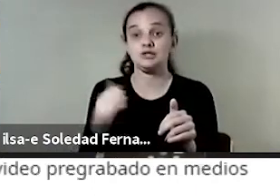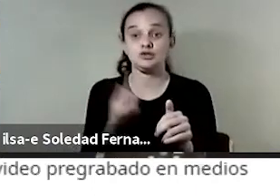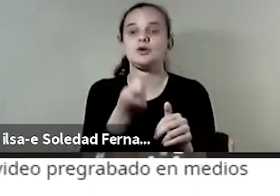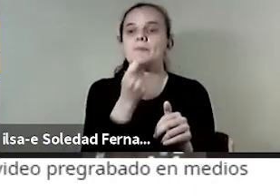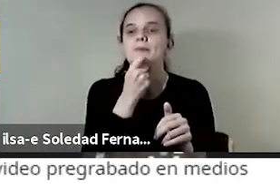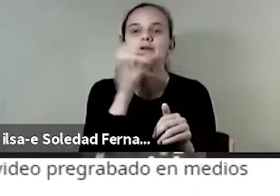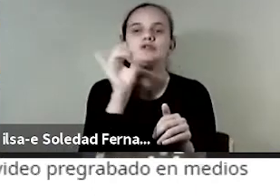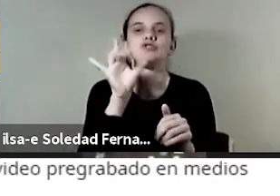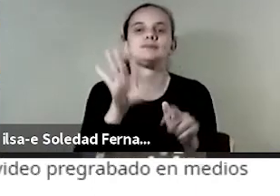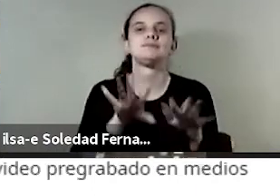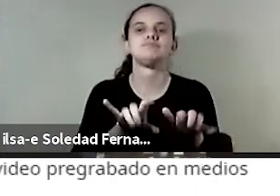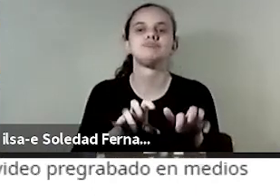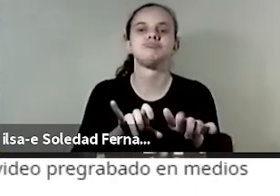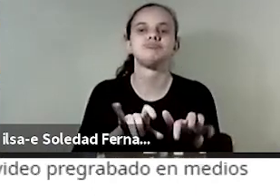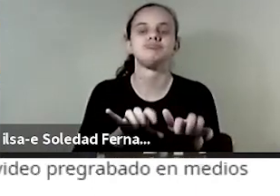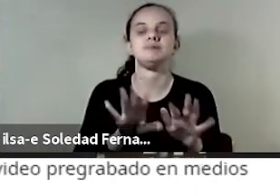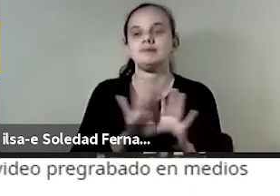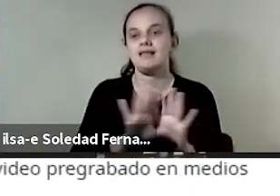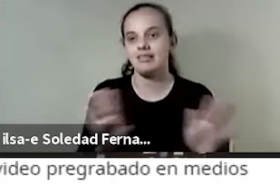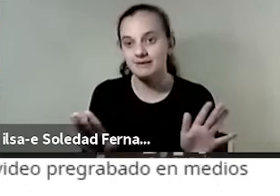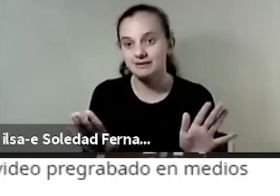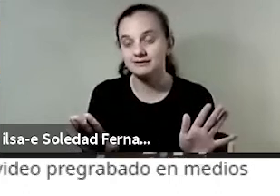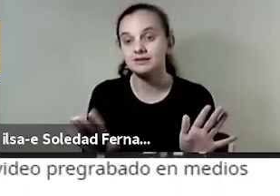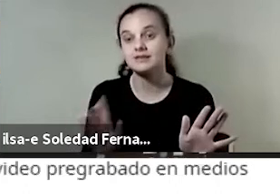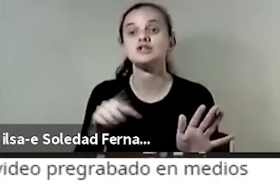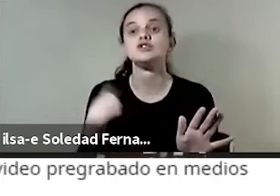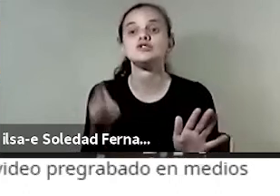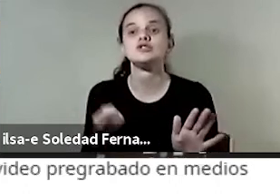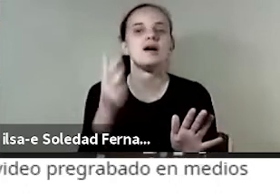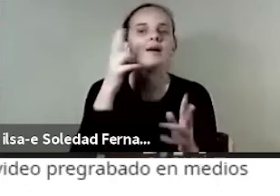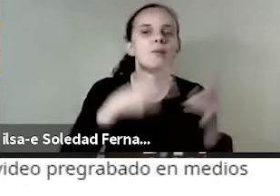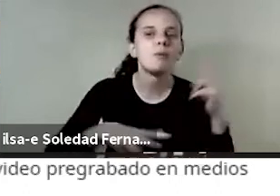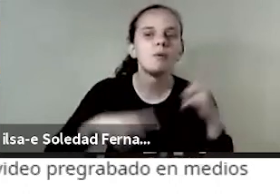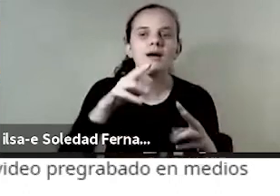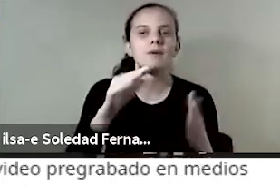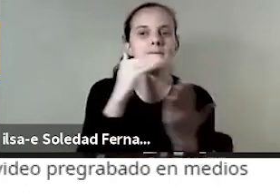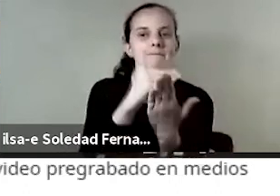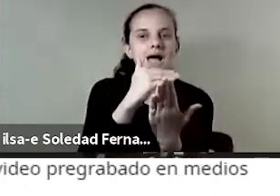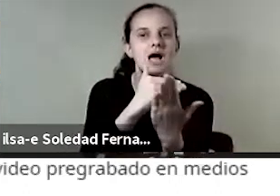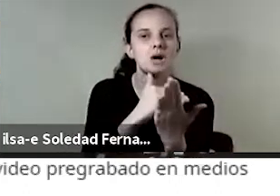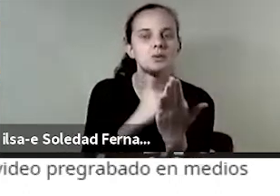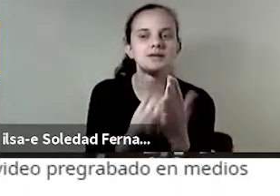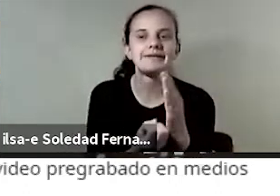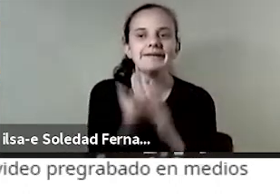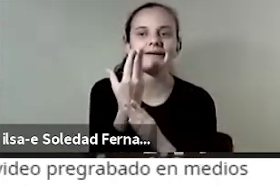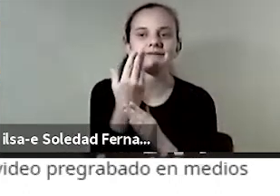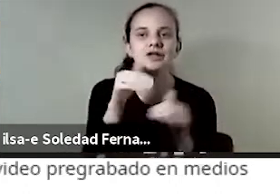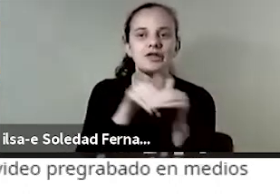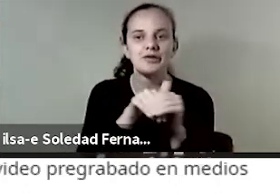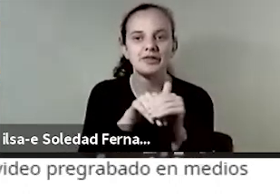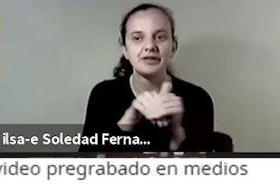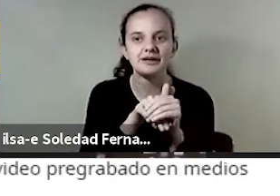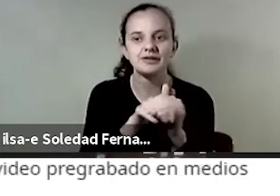que si nosotros somos personas que solo redactan, como por ejemplo, escriben contenido, lo que vamos a hacer es